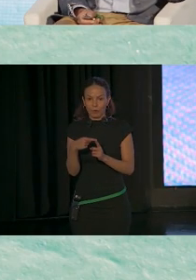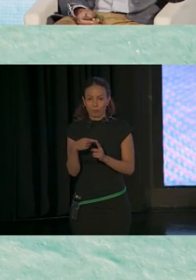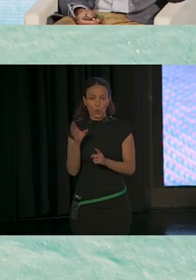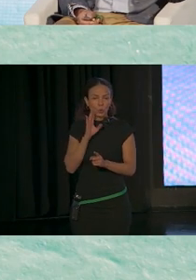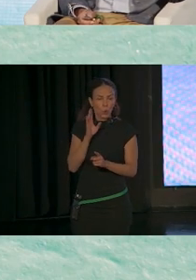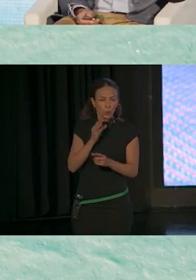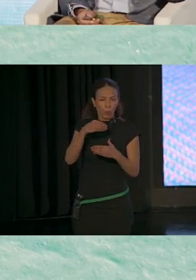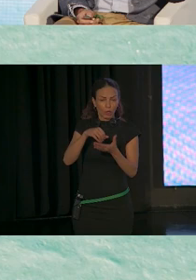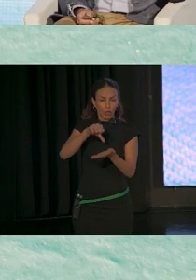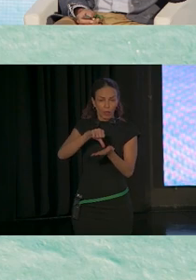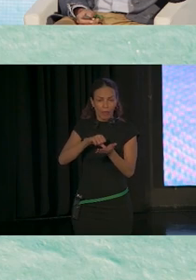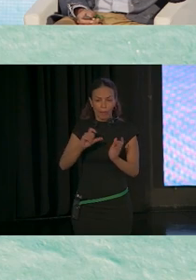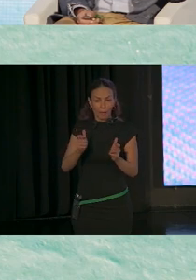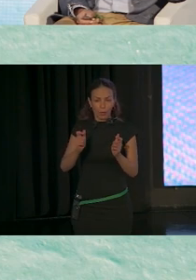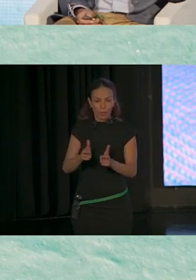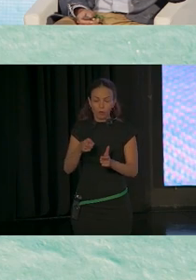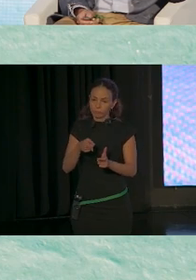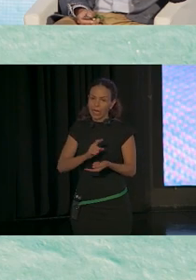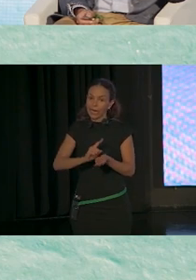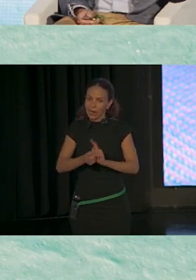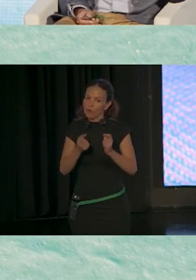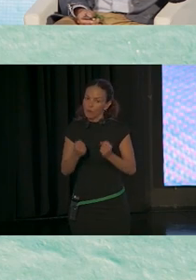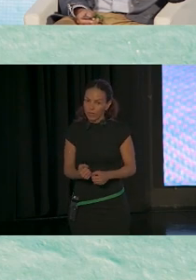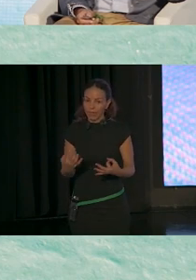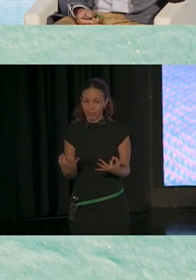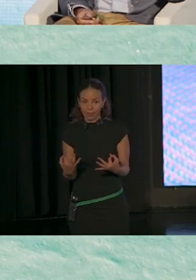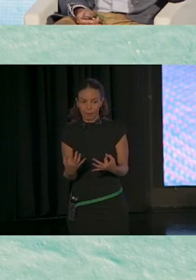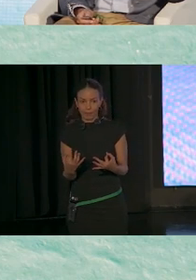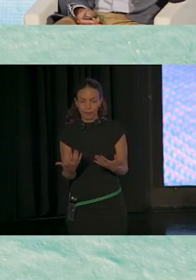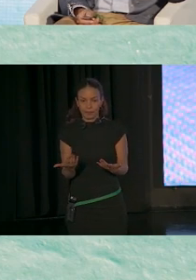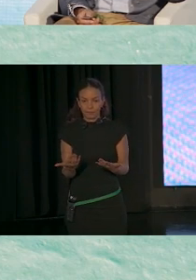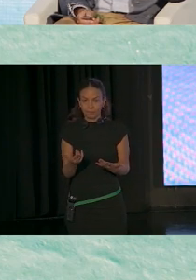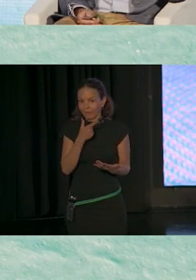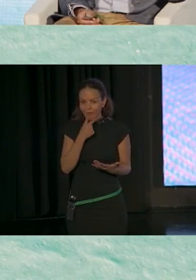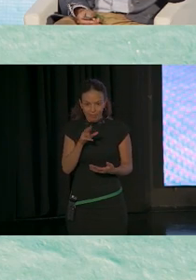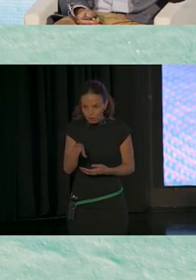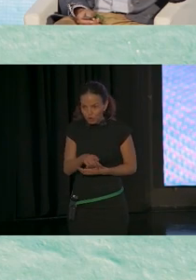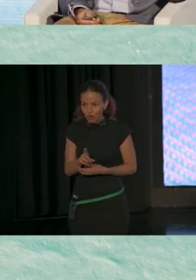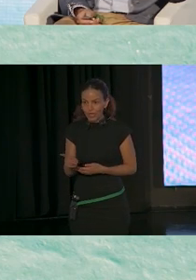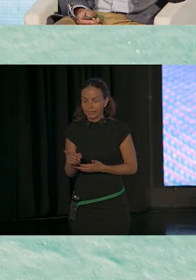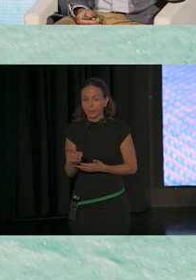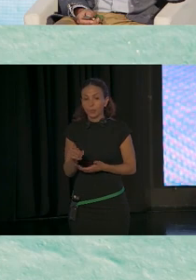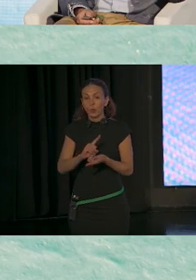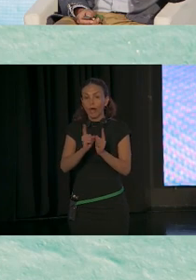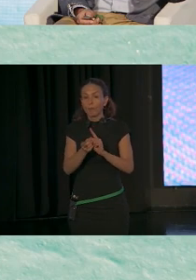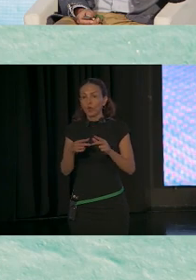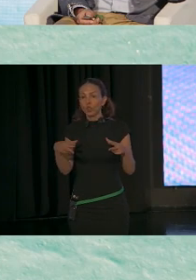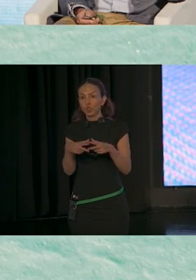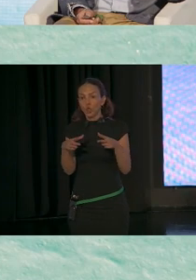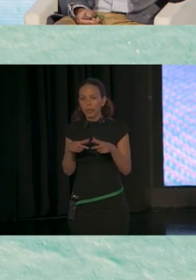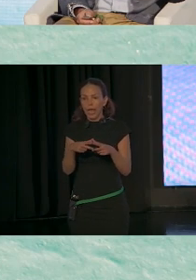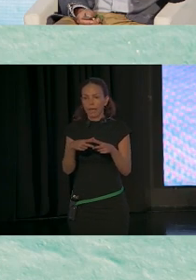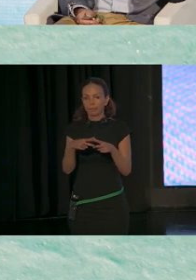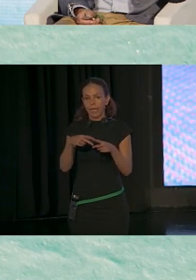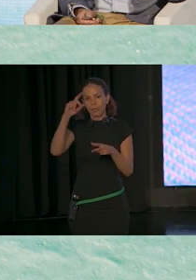ciudades, pues hay cambios drásticos. Cambios drásticos que no son fáciles. Hay un cambio social, de